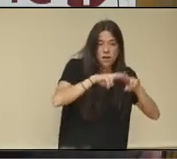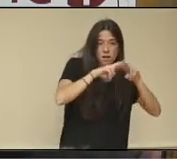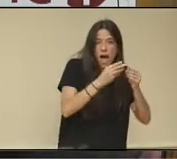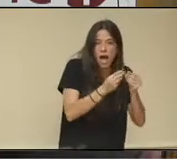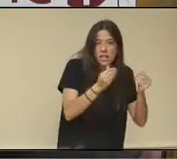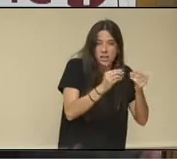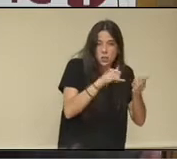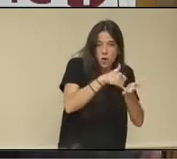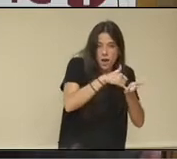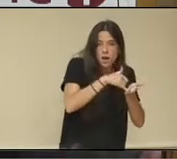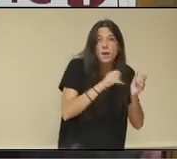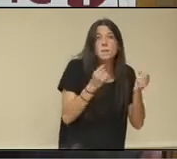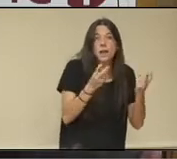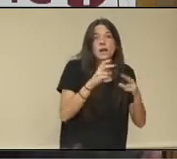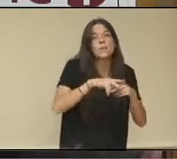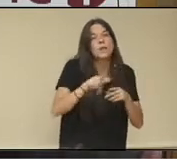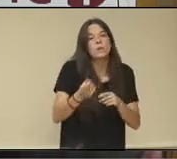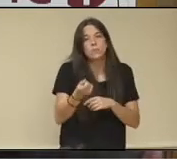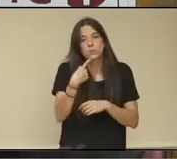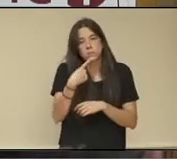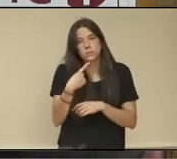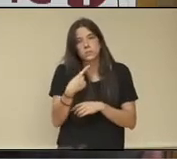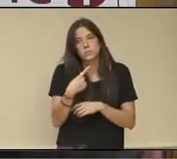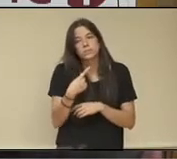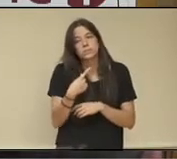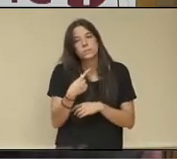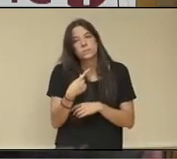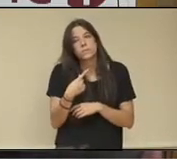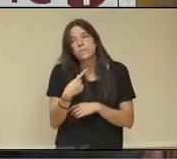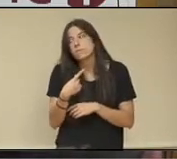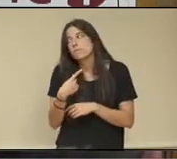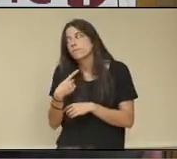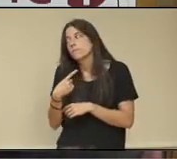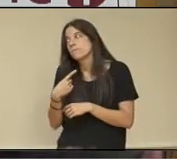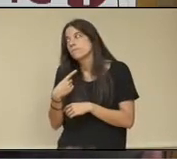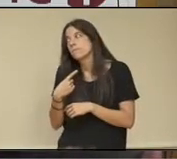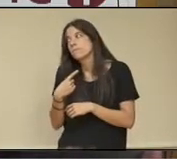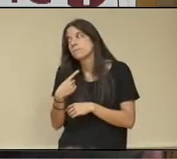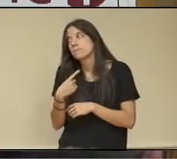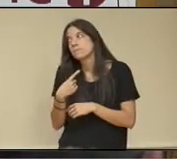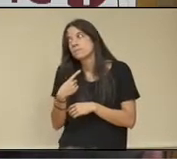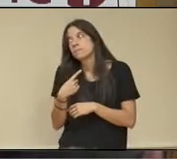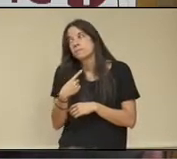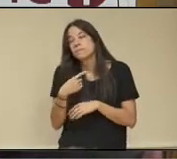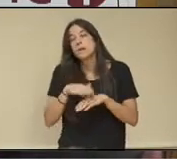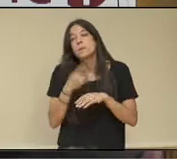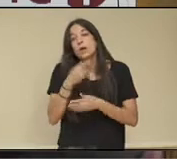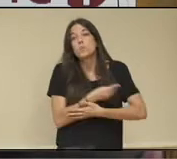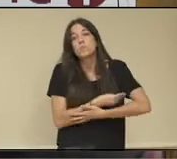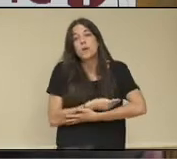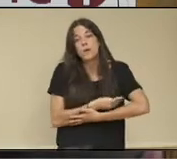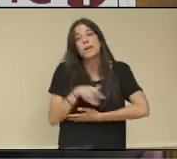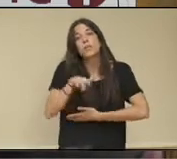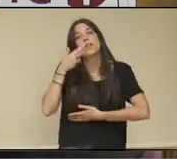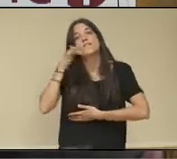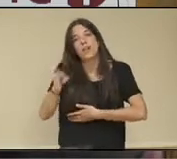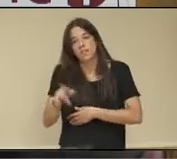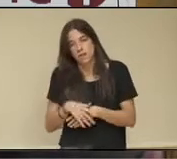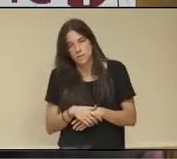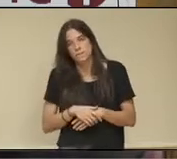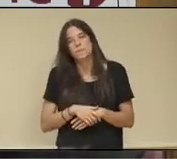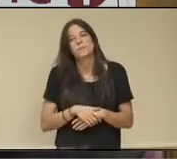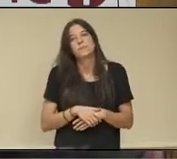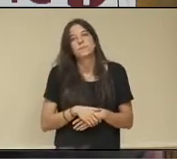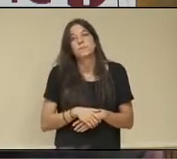por vía oral, por vía mucosal, producía la inmunidad en un bebé en Francia. Y lo que es